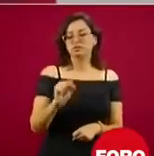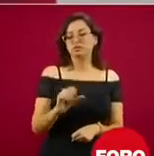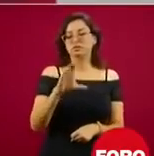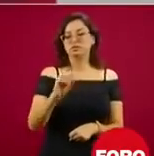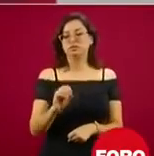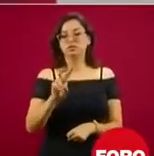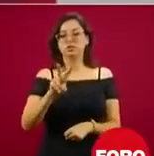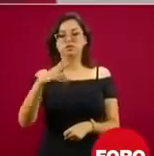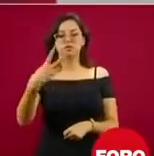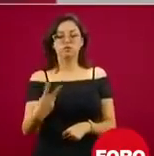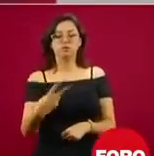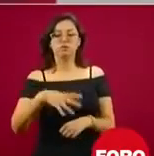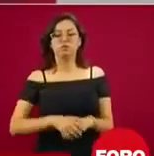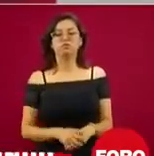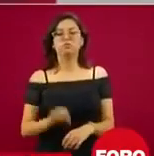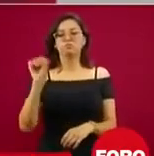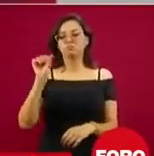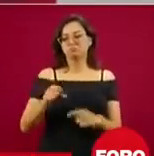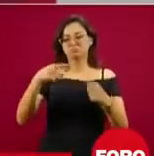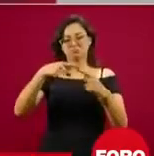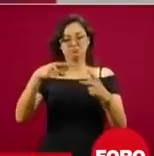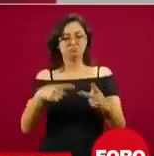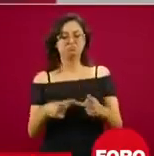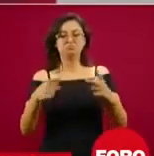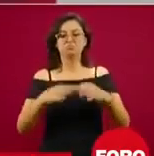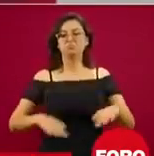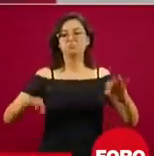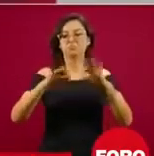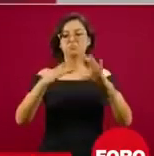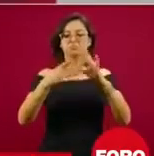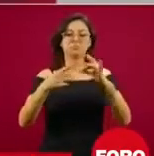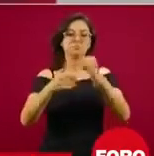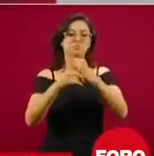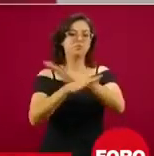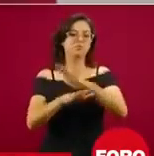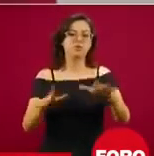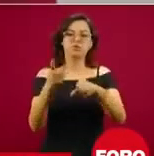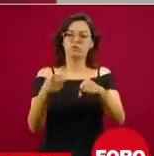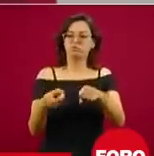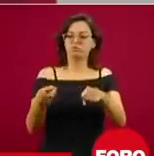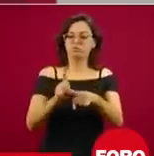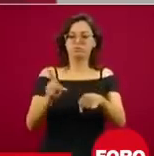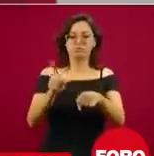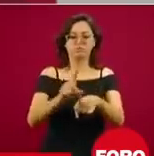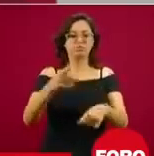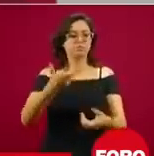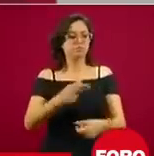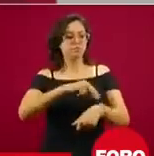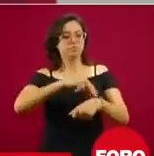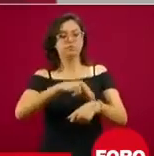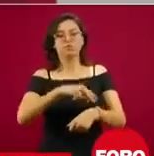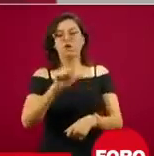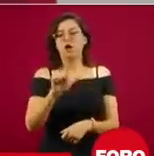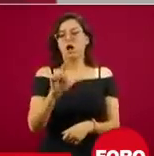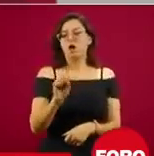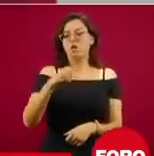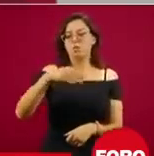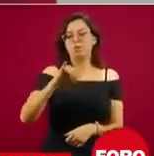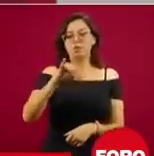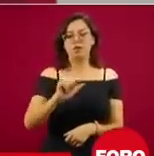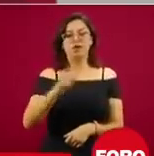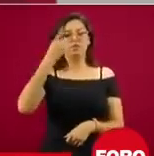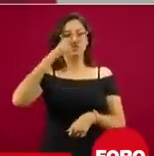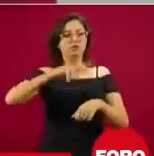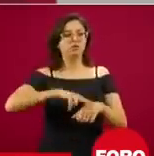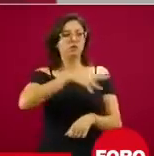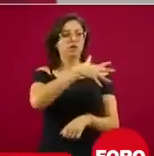segunditos más o menos la conferencia de prensa sobre el COVID-19. Escuchen. Diario que presentará el doctor José Luis Alomía, director general de